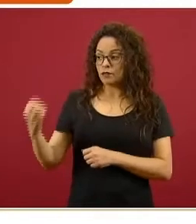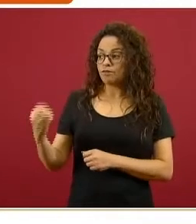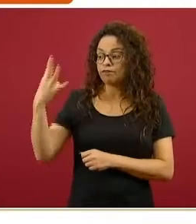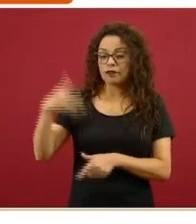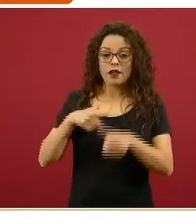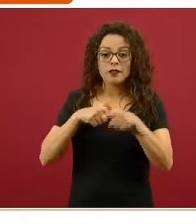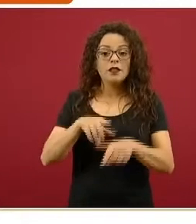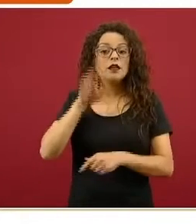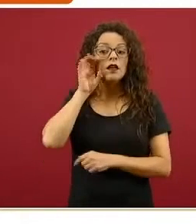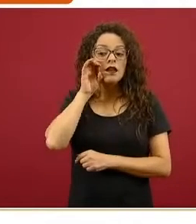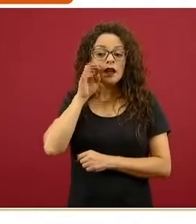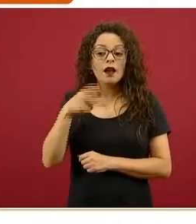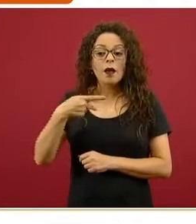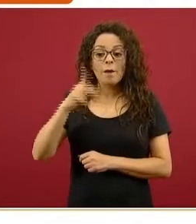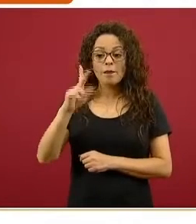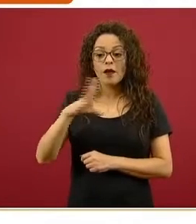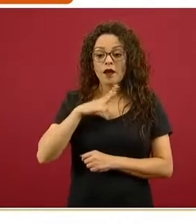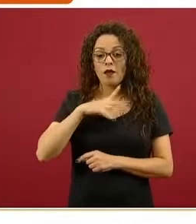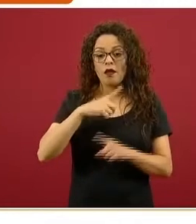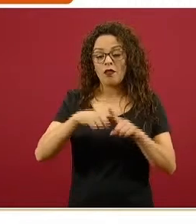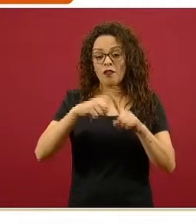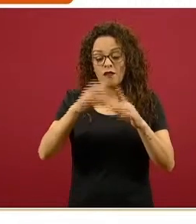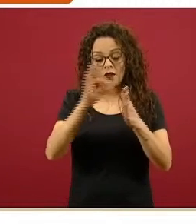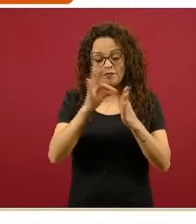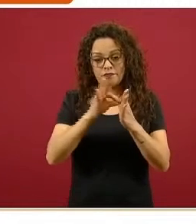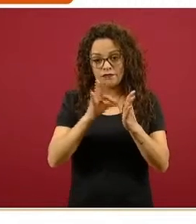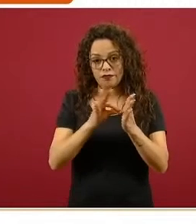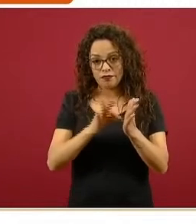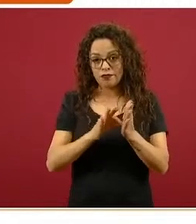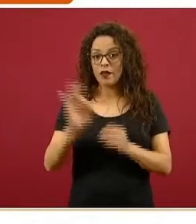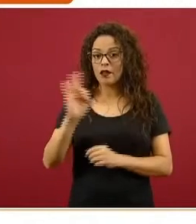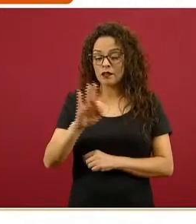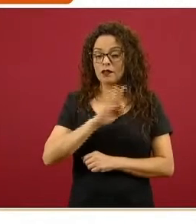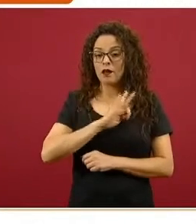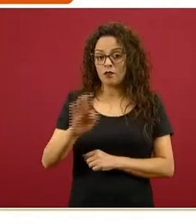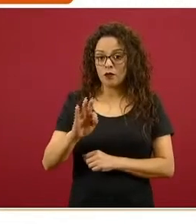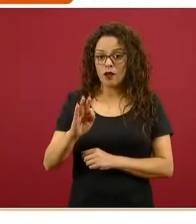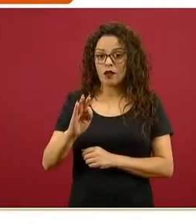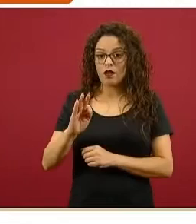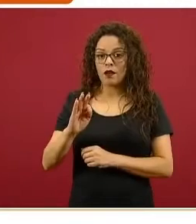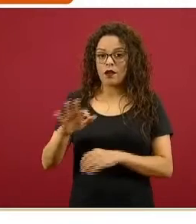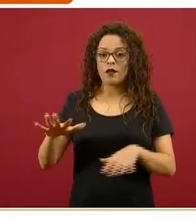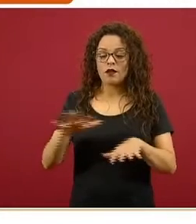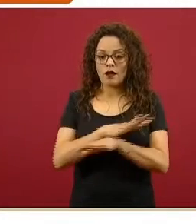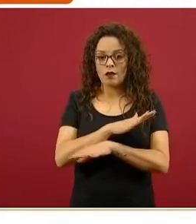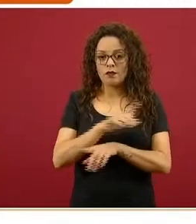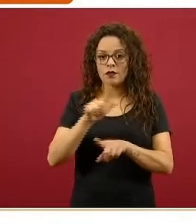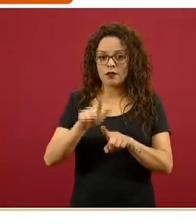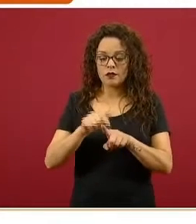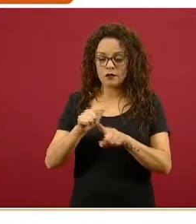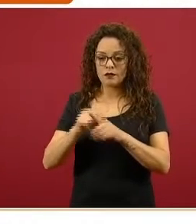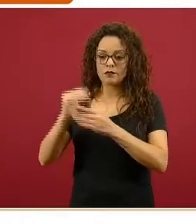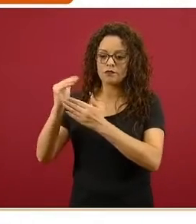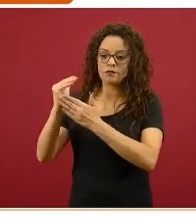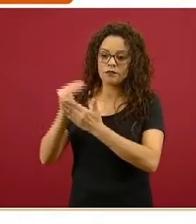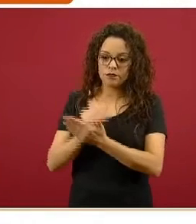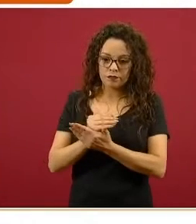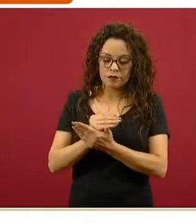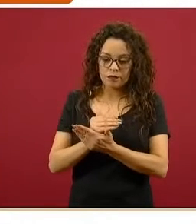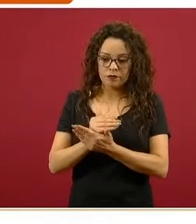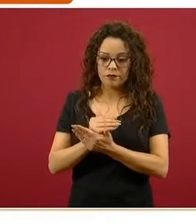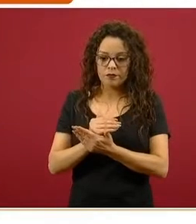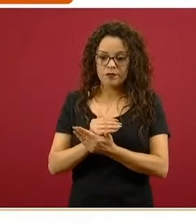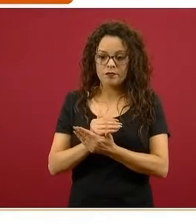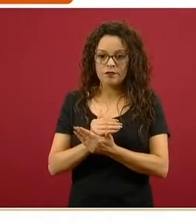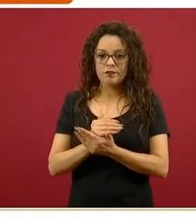su tendencia y dada muchos otros indicadores del semáforo, es posible que pueda bajar su nivel de riesgo, y la disminución